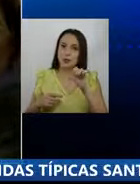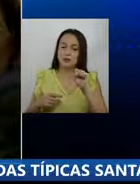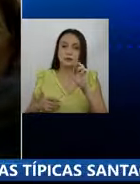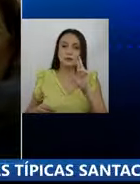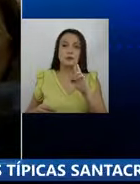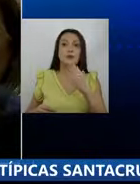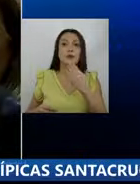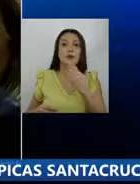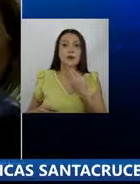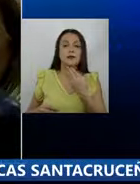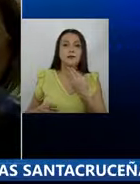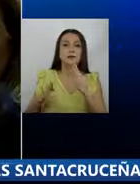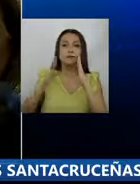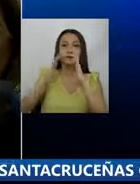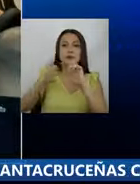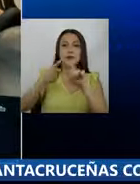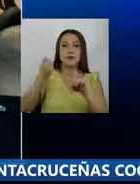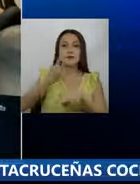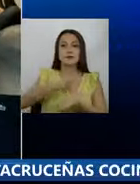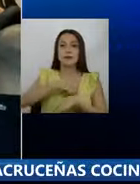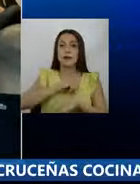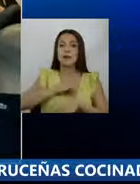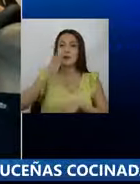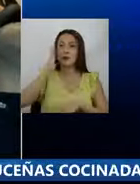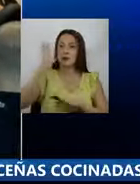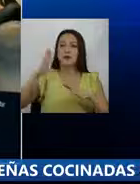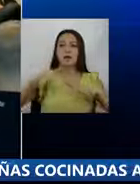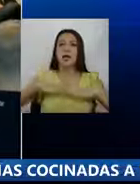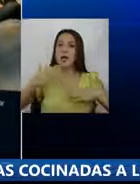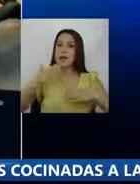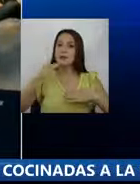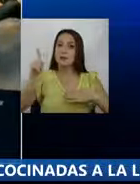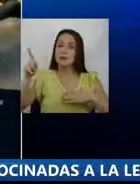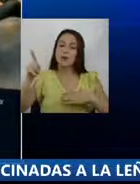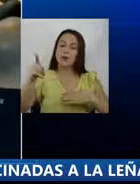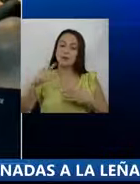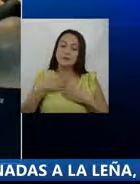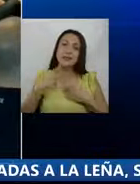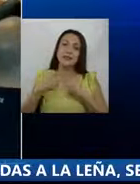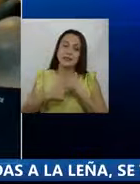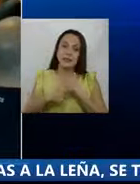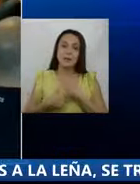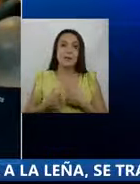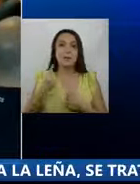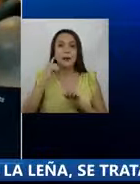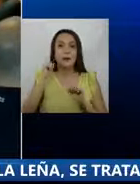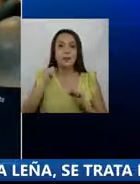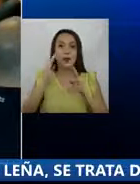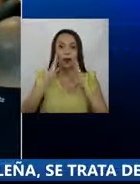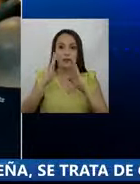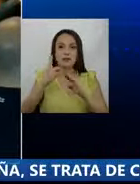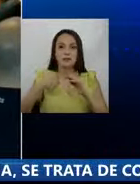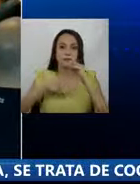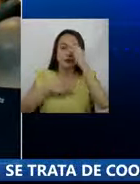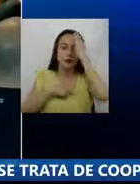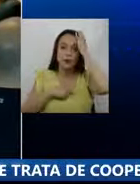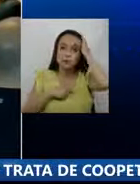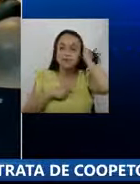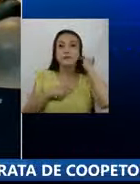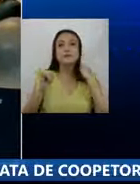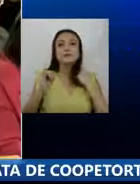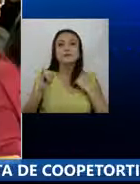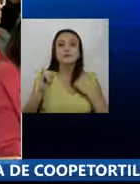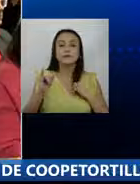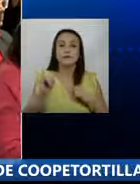nos atiende desde España. Sé que está de vacaciones. Gracias por tomarse este momento para atendernos. Y bueno, y también a